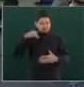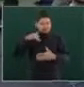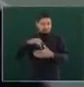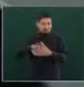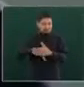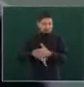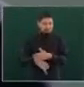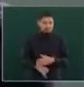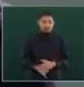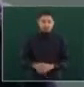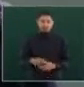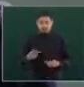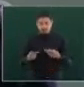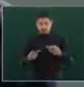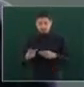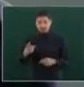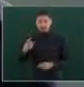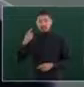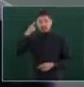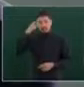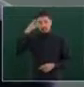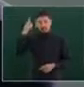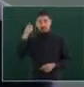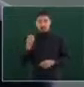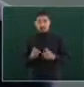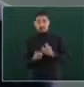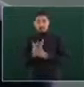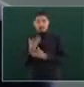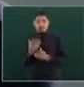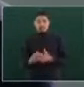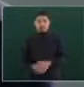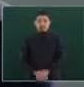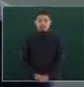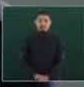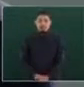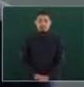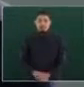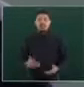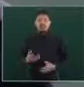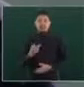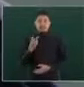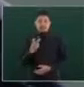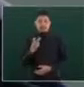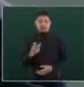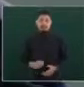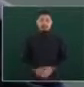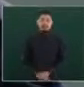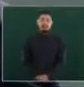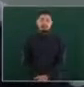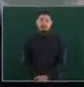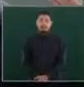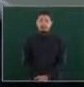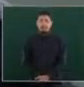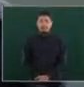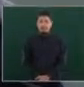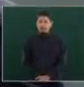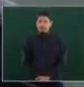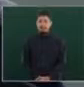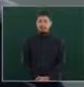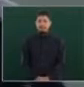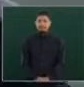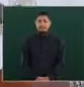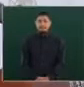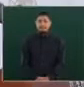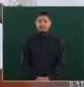de misoginia de machismo de violencia contra las mujeres y en ese ámbito crecen